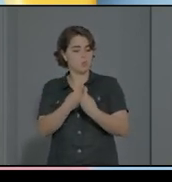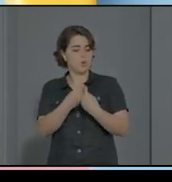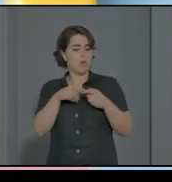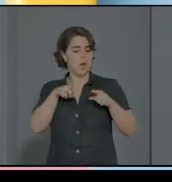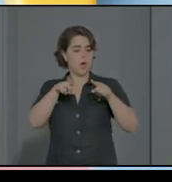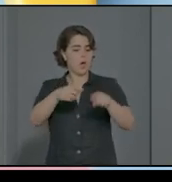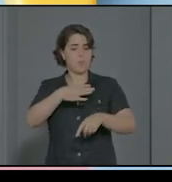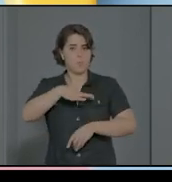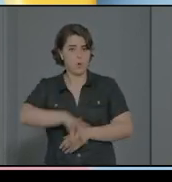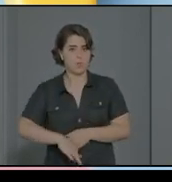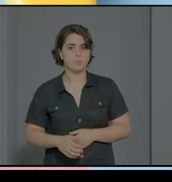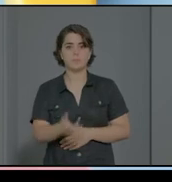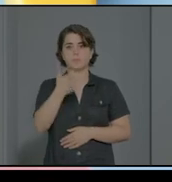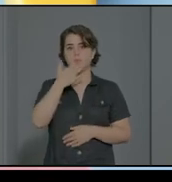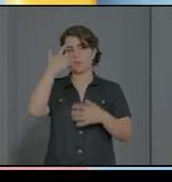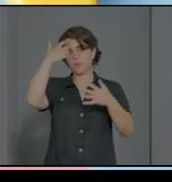cerebro